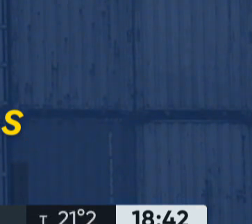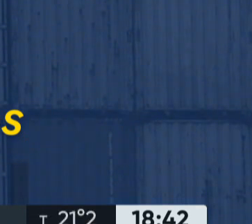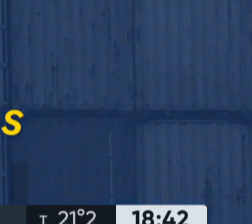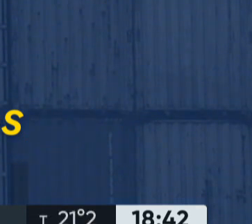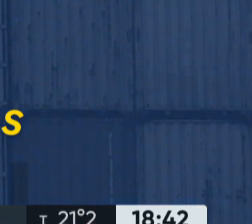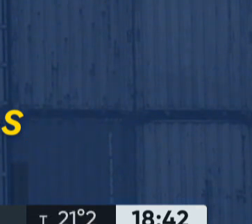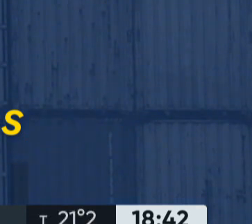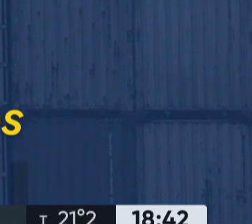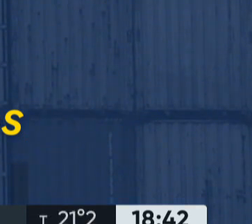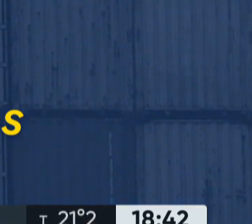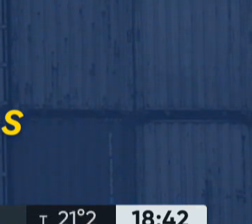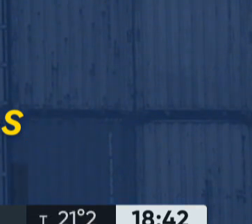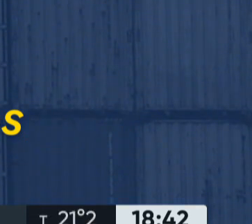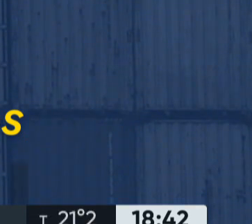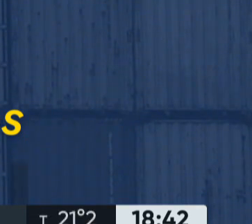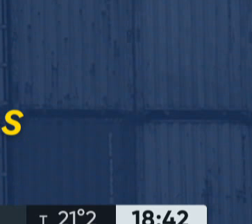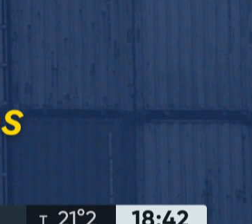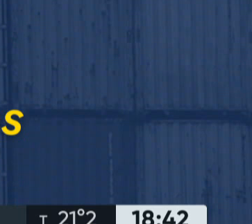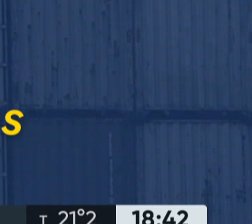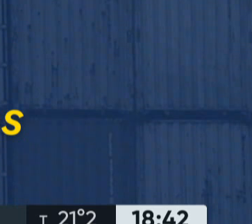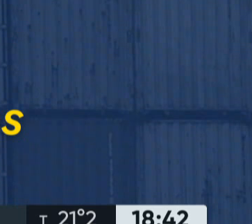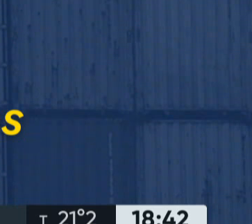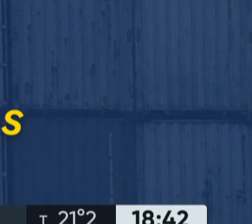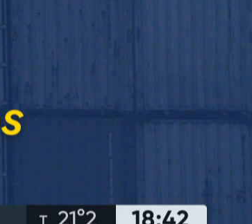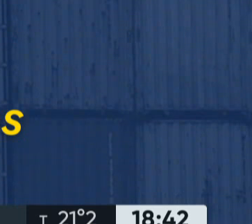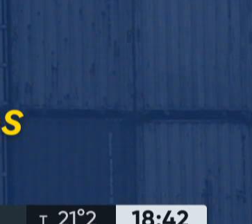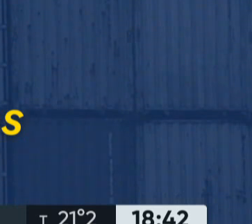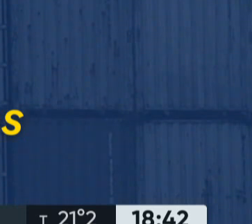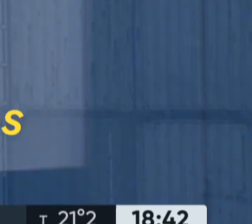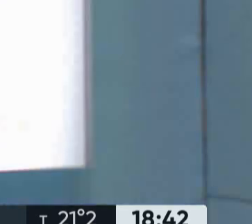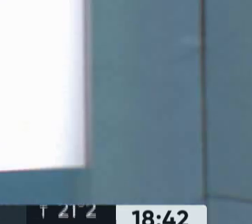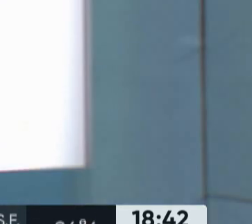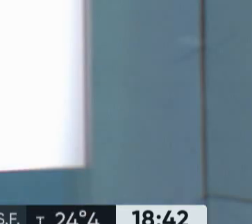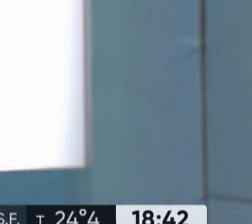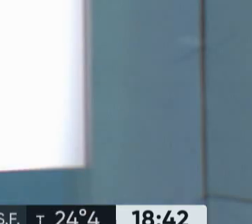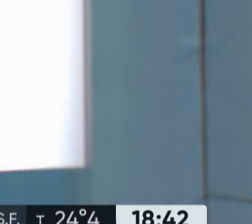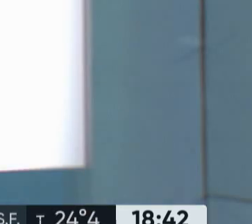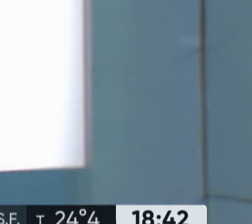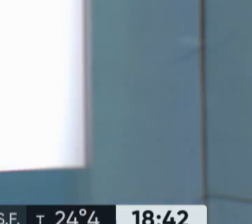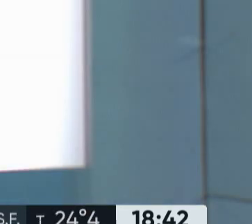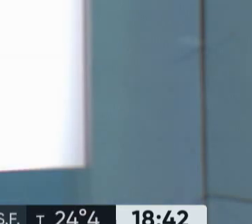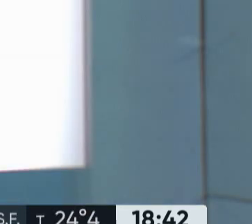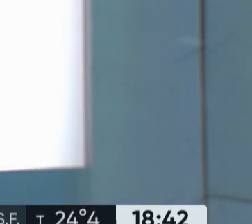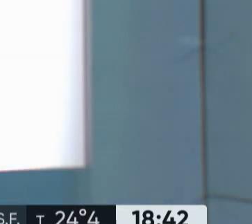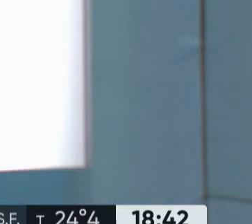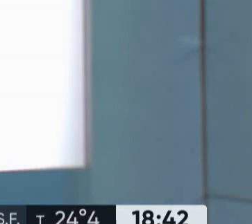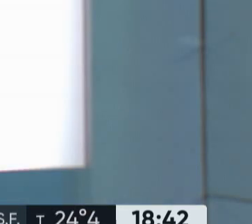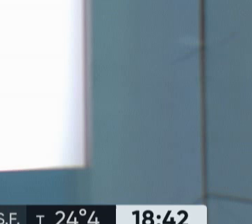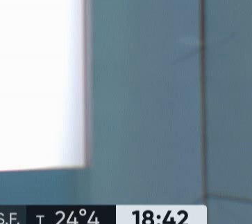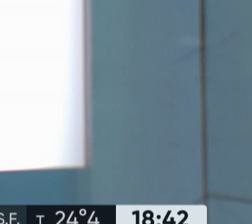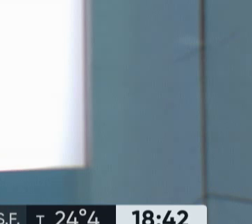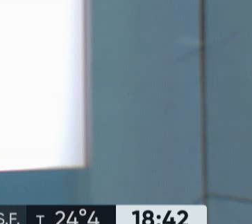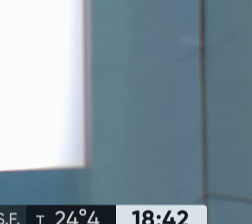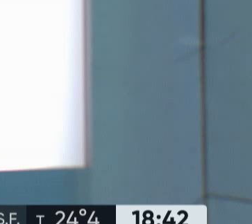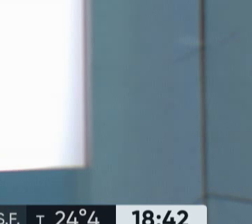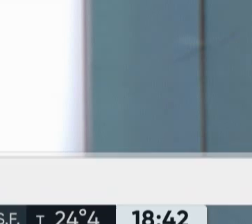de ciertos productos. Claro, se aplica un arancel mayor a estos aranceles comunes de exportación o menores de acuerdo a determinados